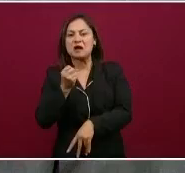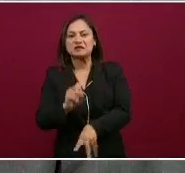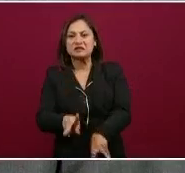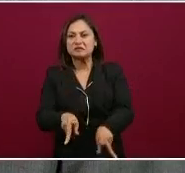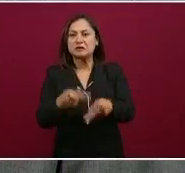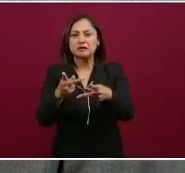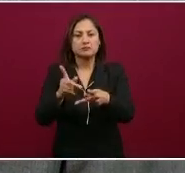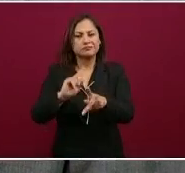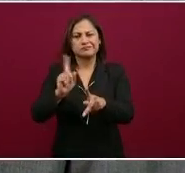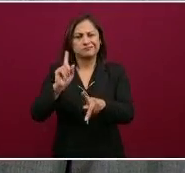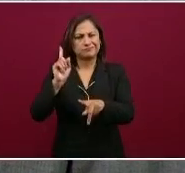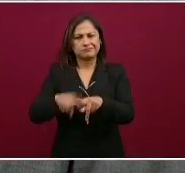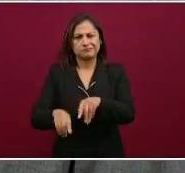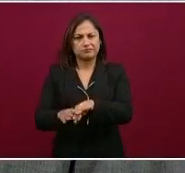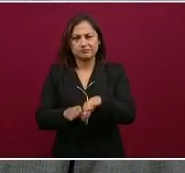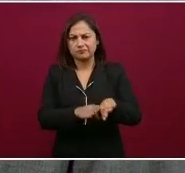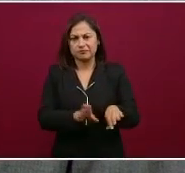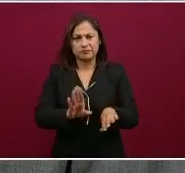porque